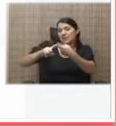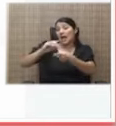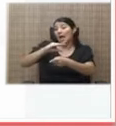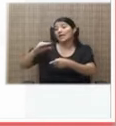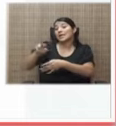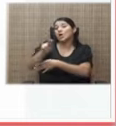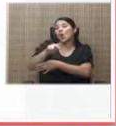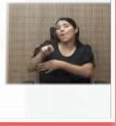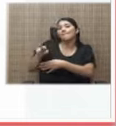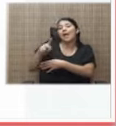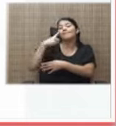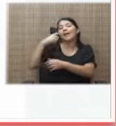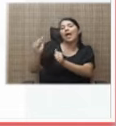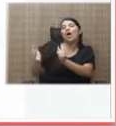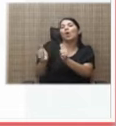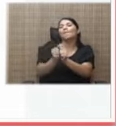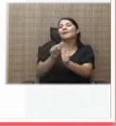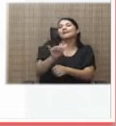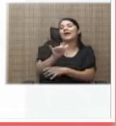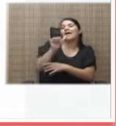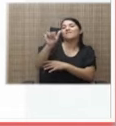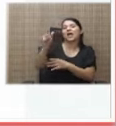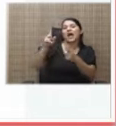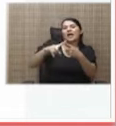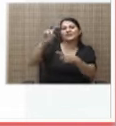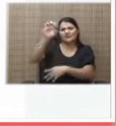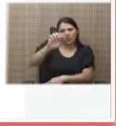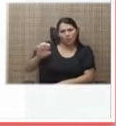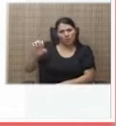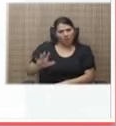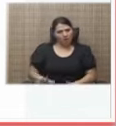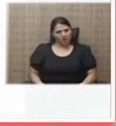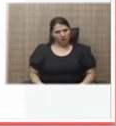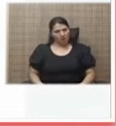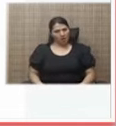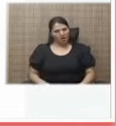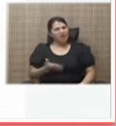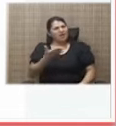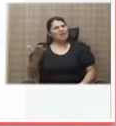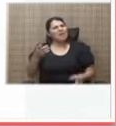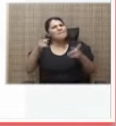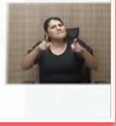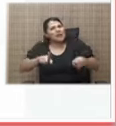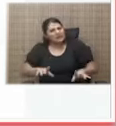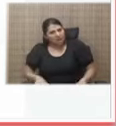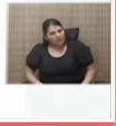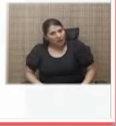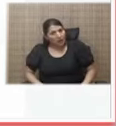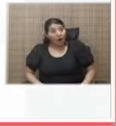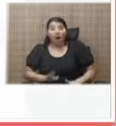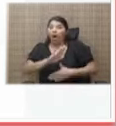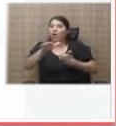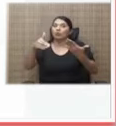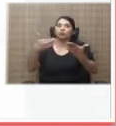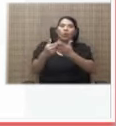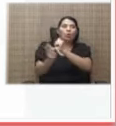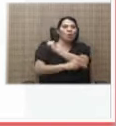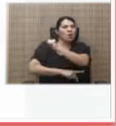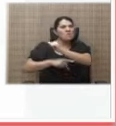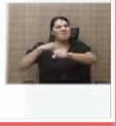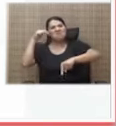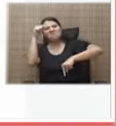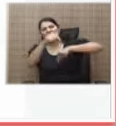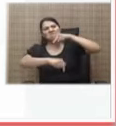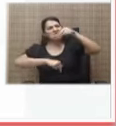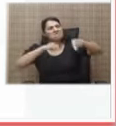viaje oficial a Europa qué pasaría ardería el país les aseguro que la nación